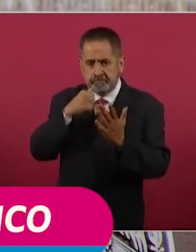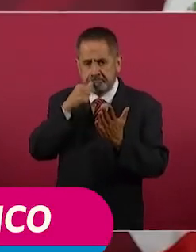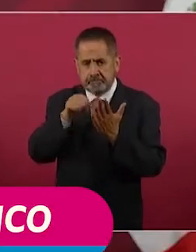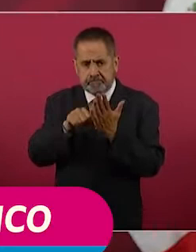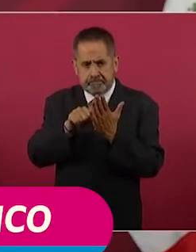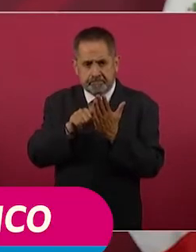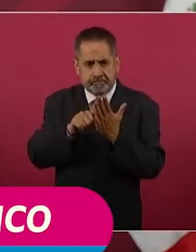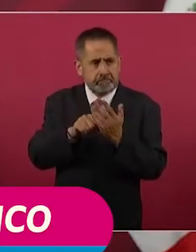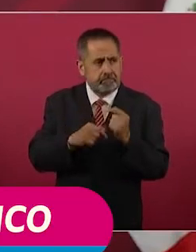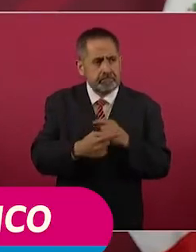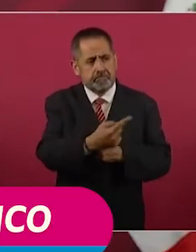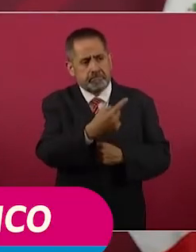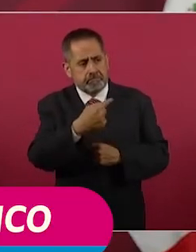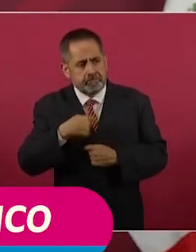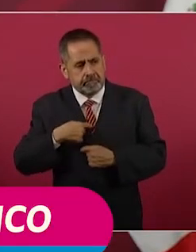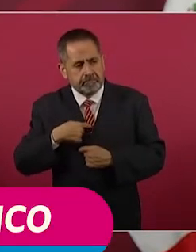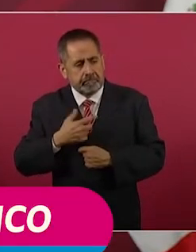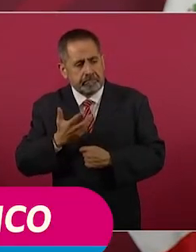lo que me ha dicho